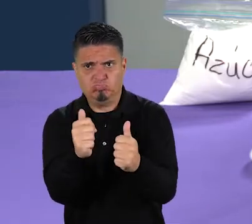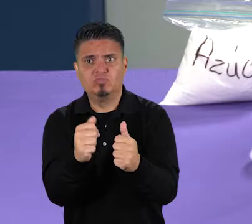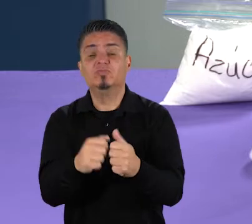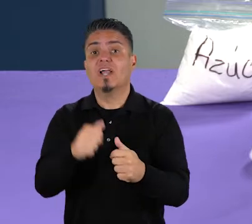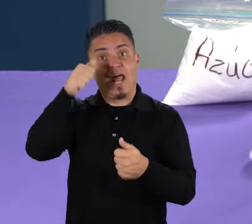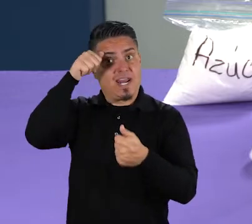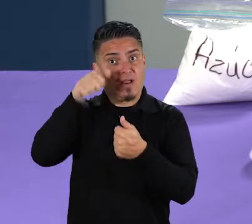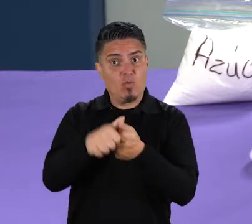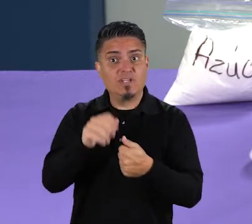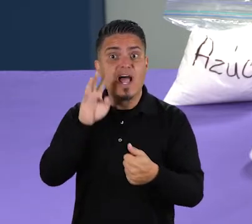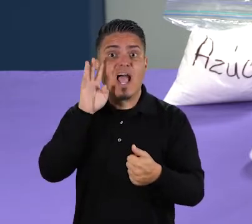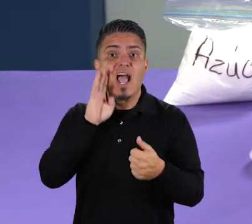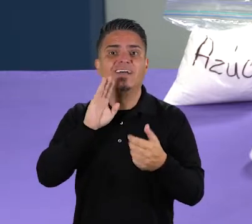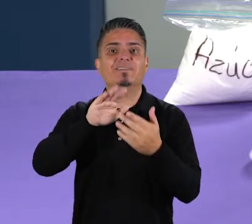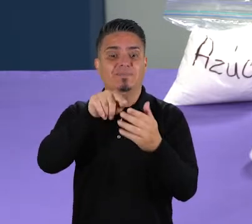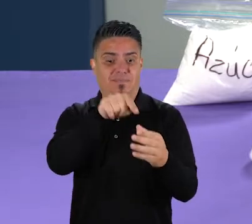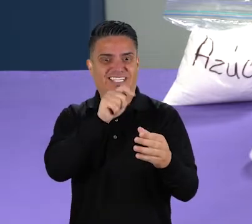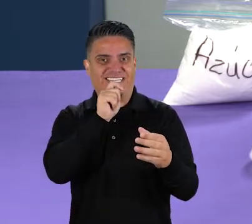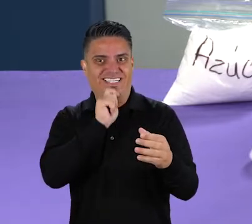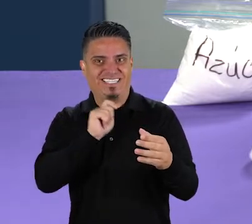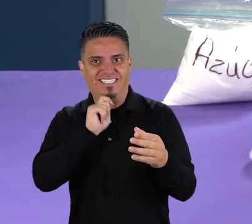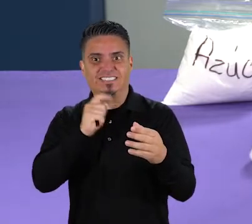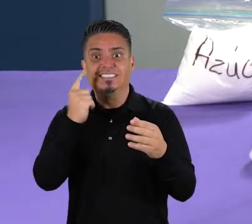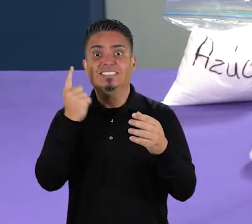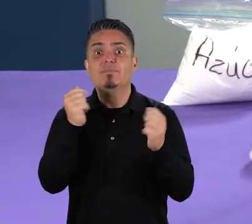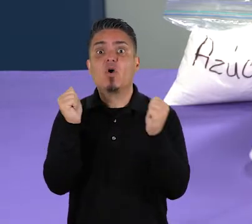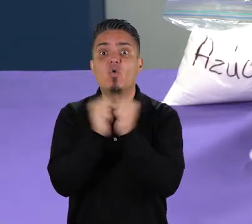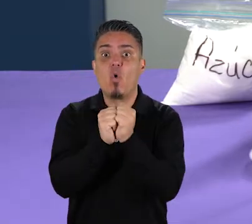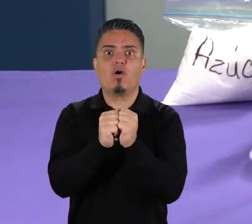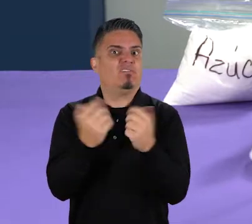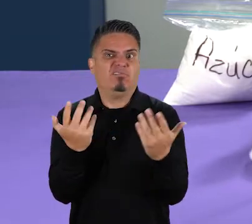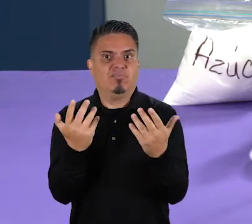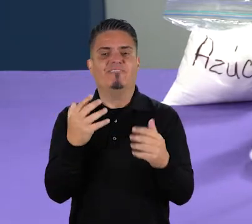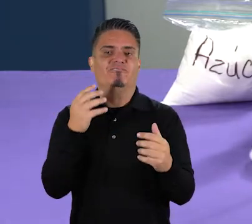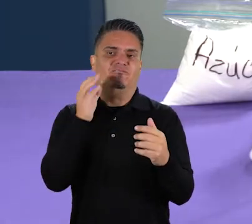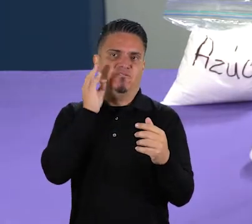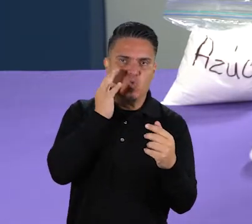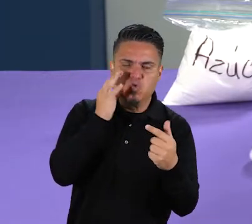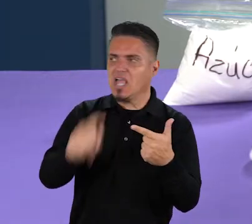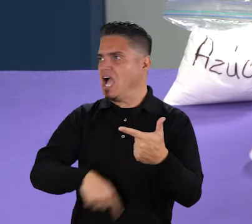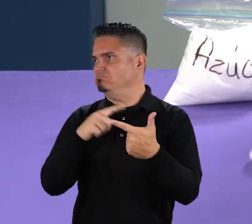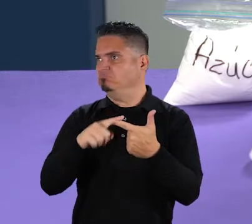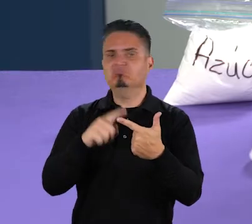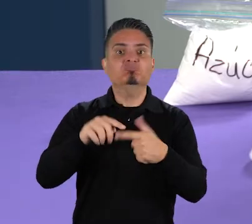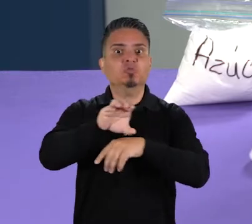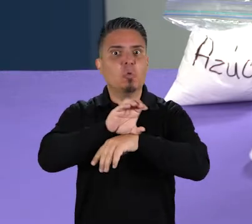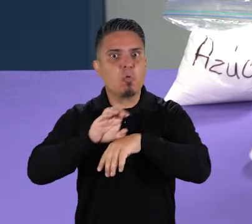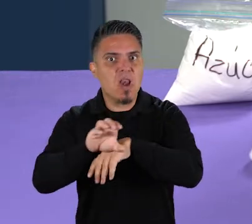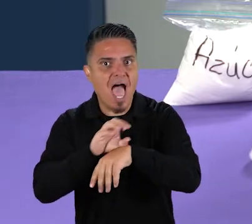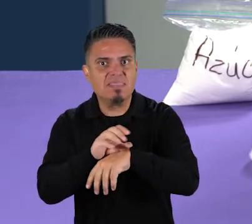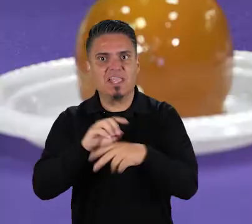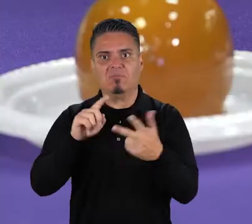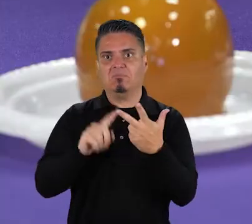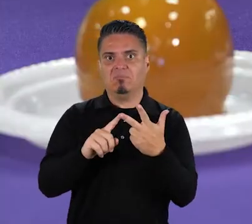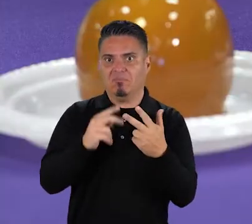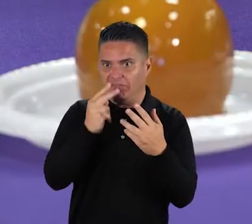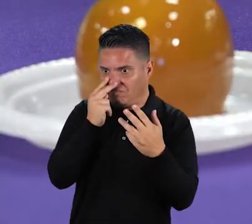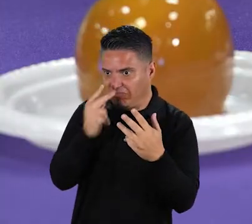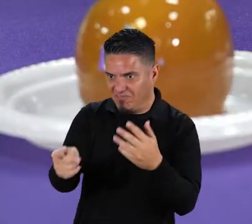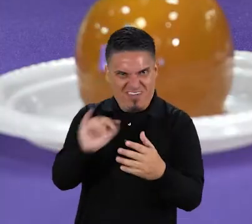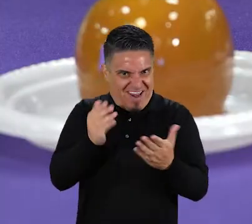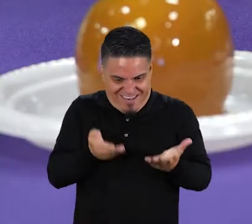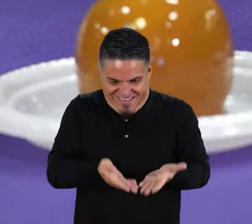almendras. El caramelo comercialmente lo comemos con frutas o con chocolates,